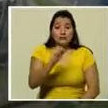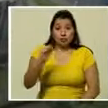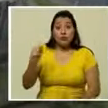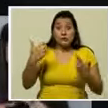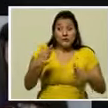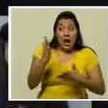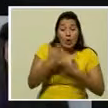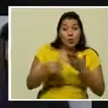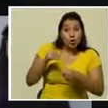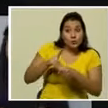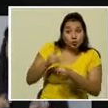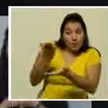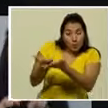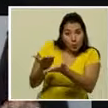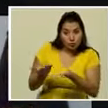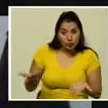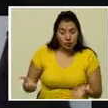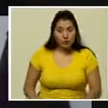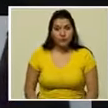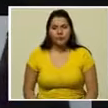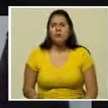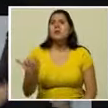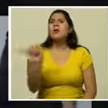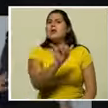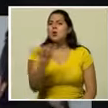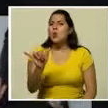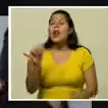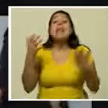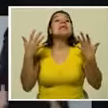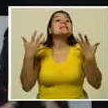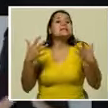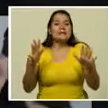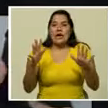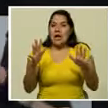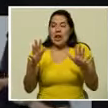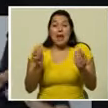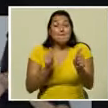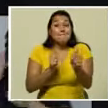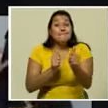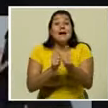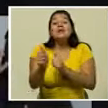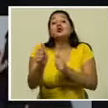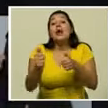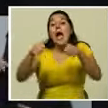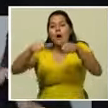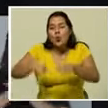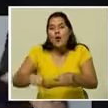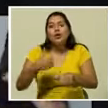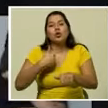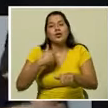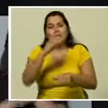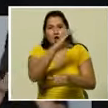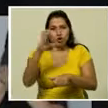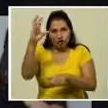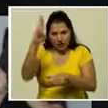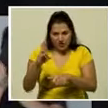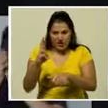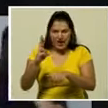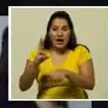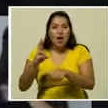diputadas. Asimismo, ya la mayor concesión que tendrá el país y que transformará